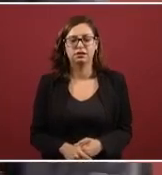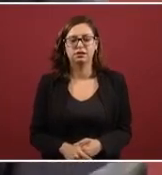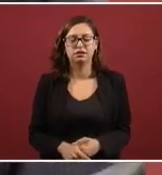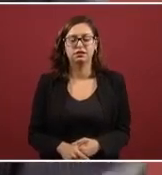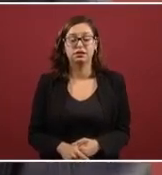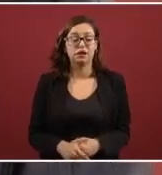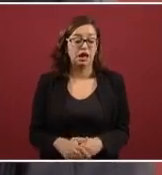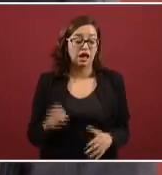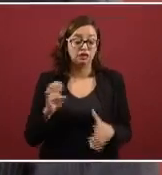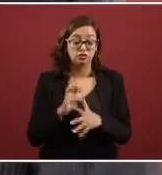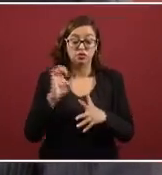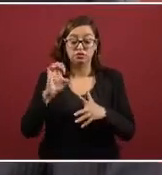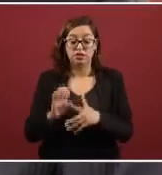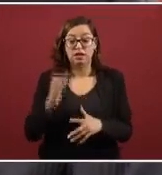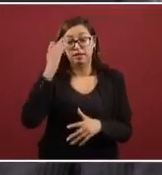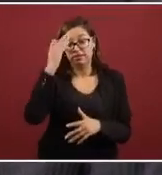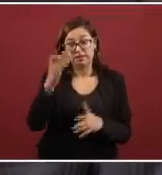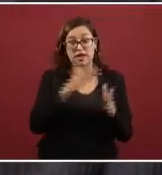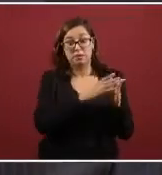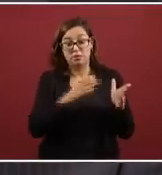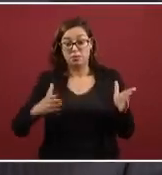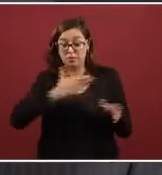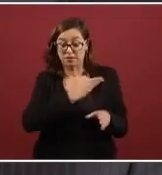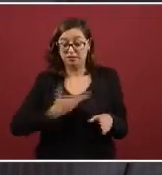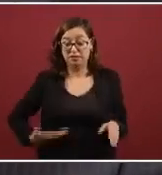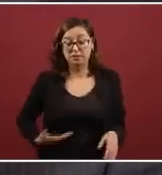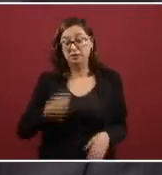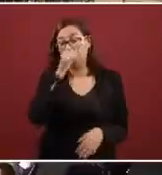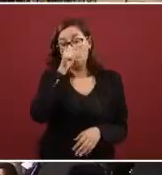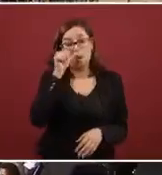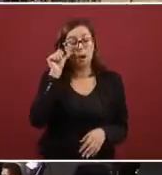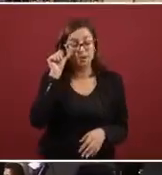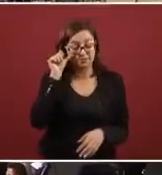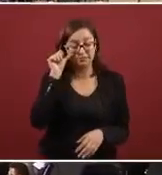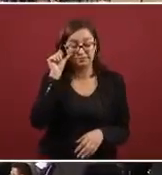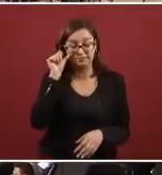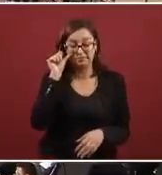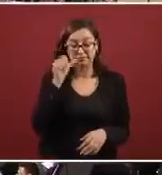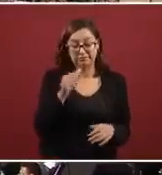Benito Juárez, no sabe el presidente Juárez,